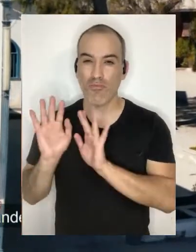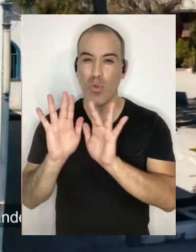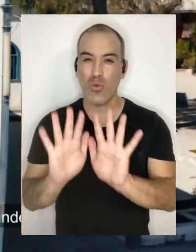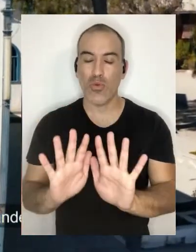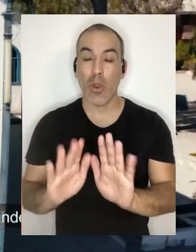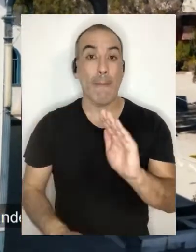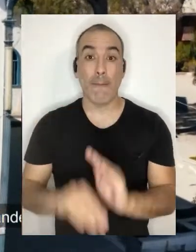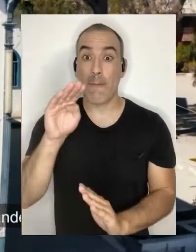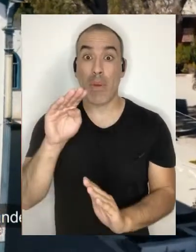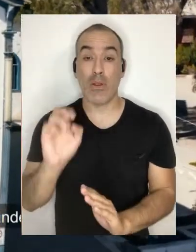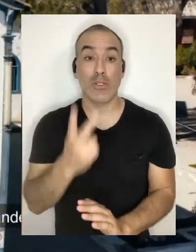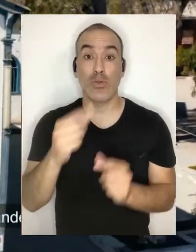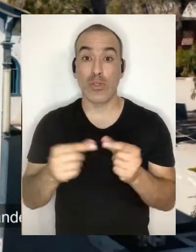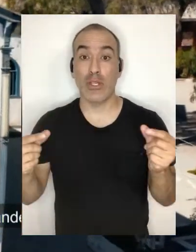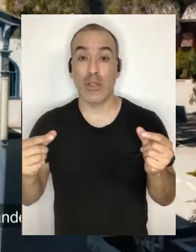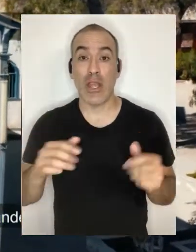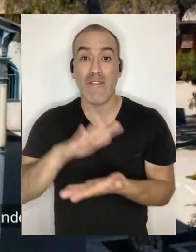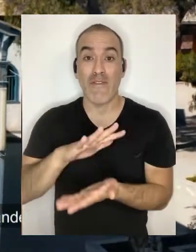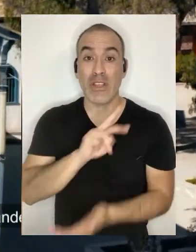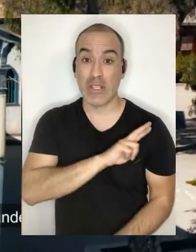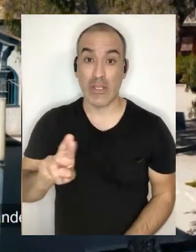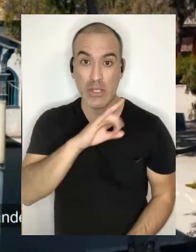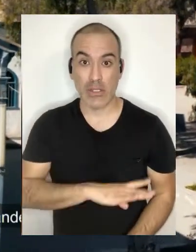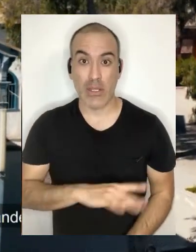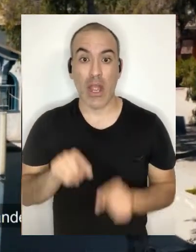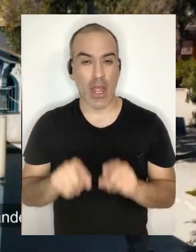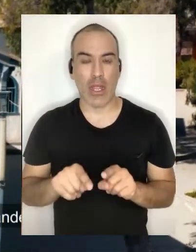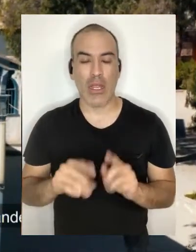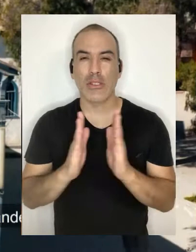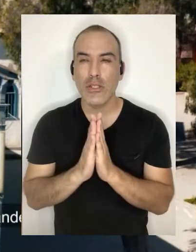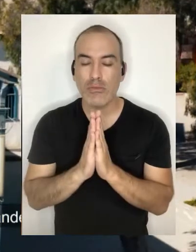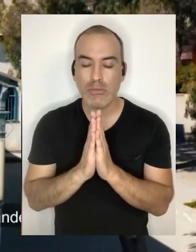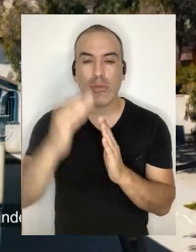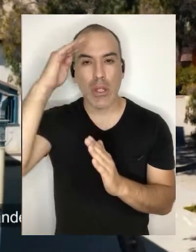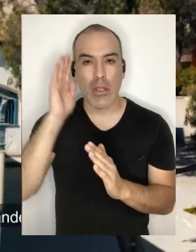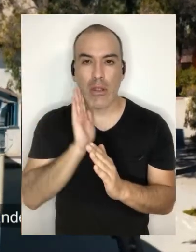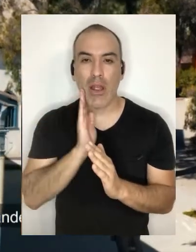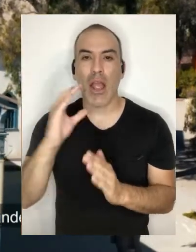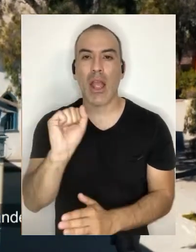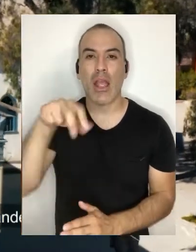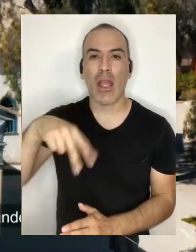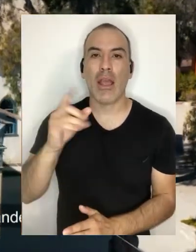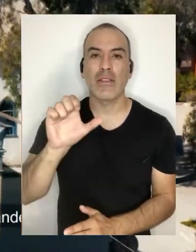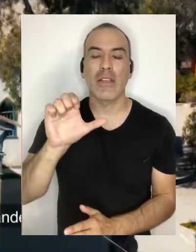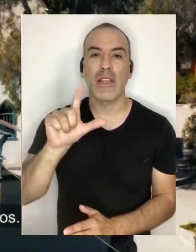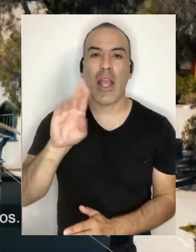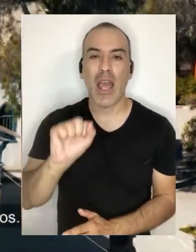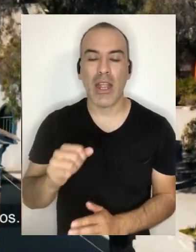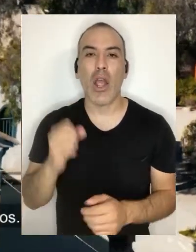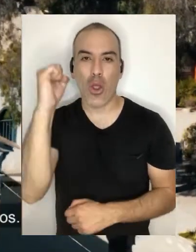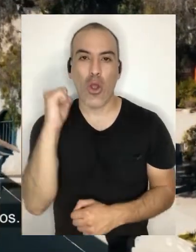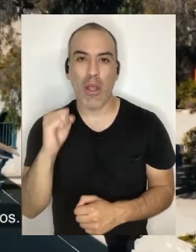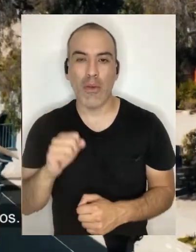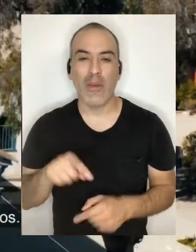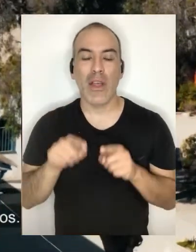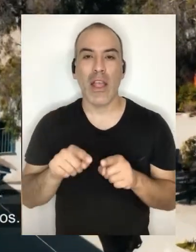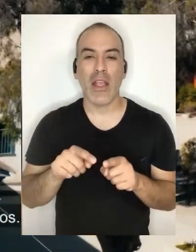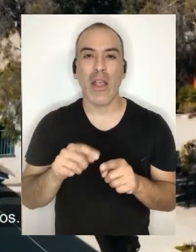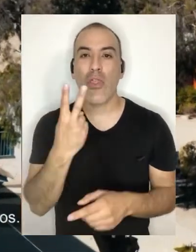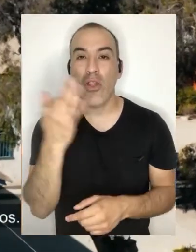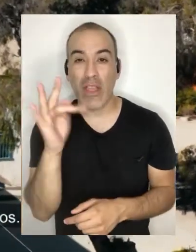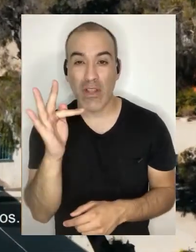segunda mayor fiesta religiosa de Chile, el Santuario de la Virgen de la Candelaria de Copiapó, cada